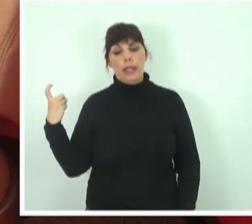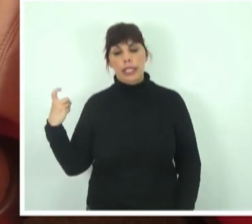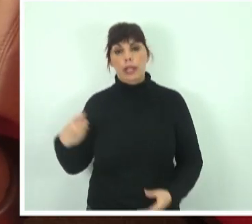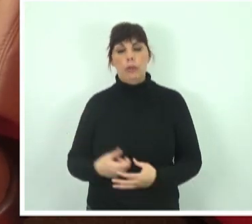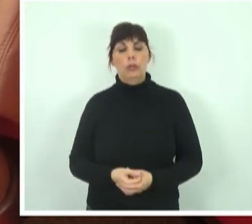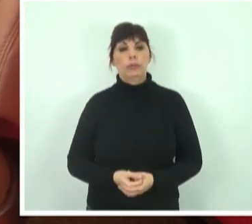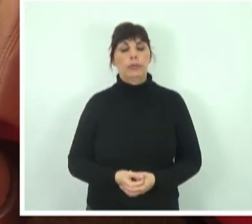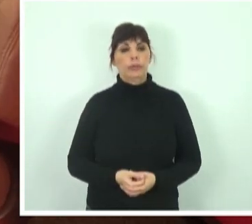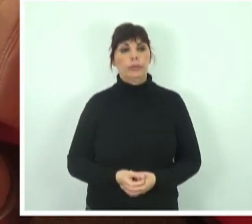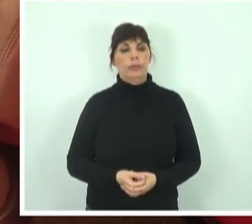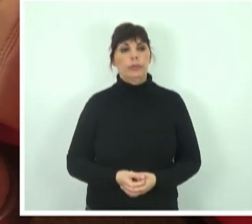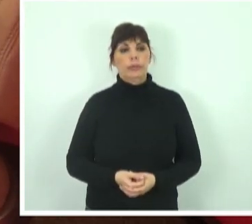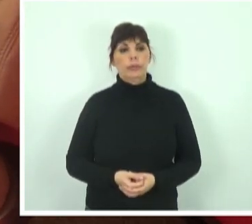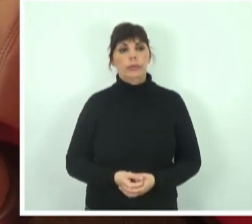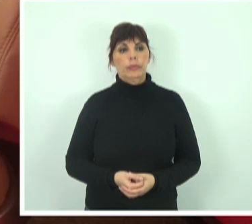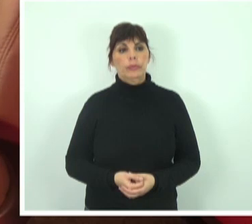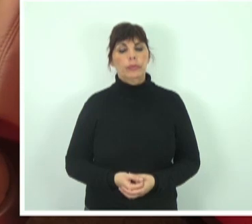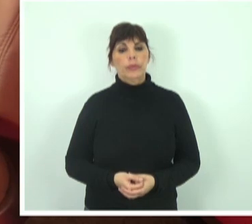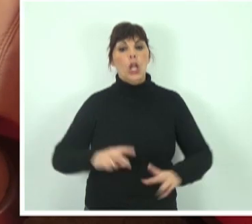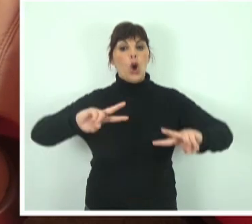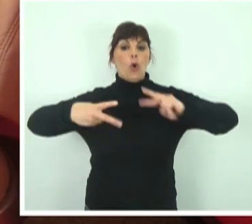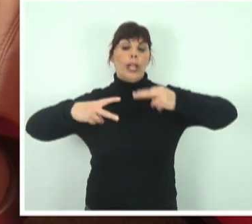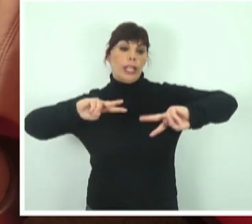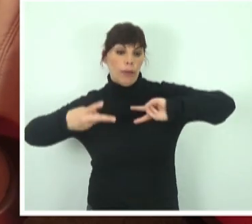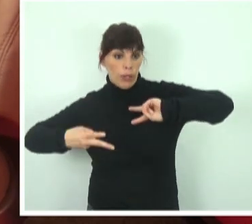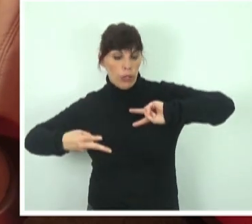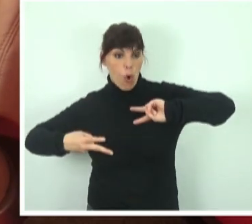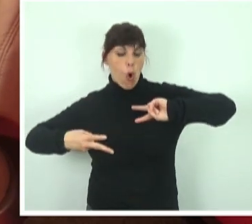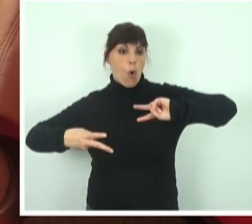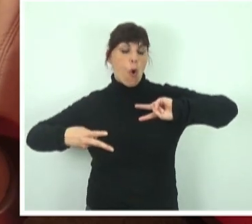llama Nueva Biblia de las Américas, creo que se llama